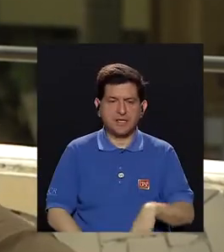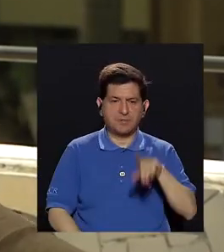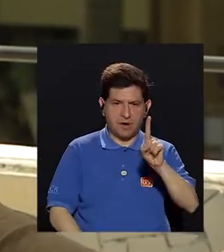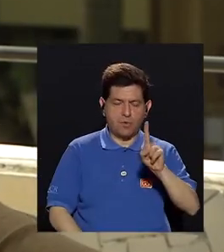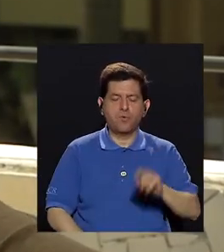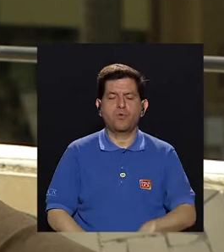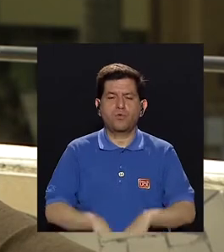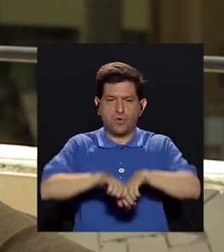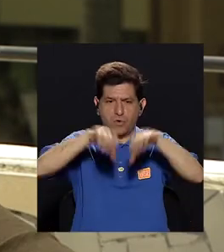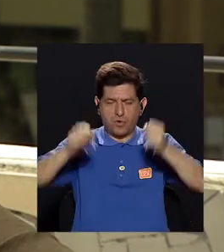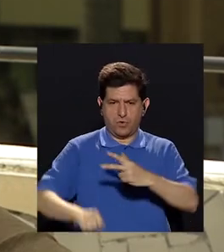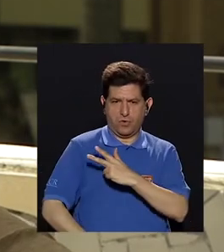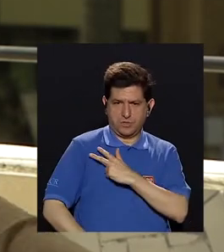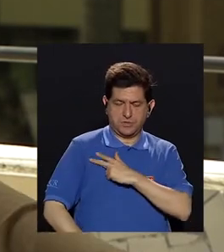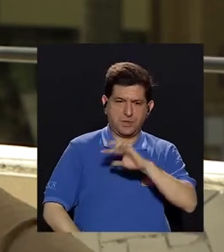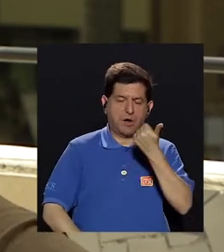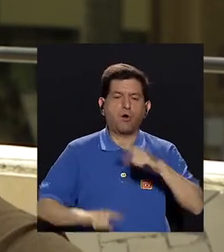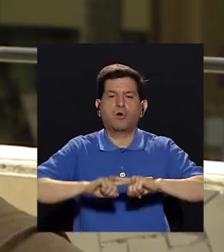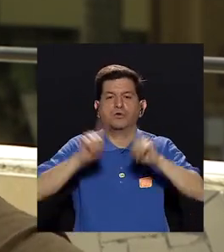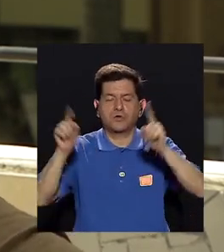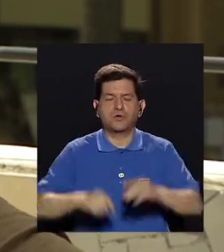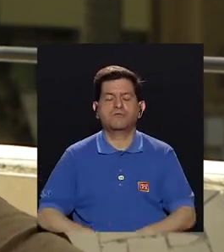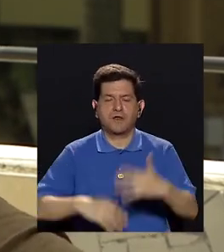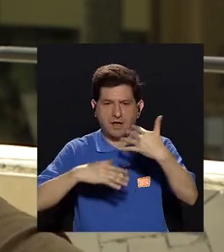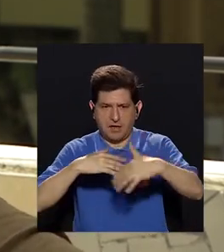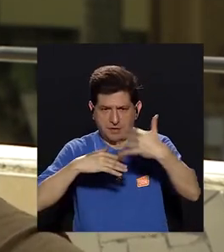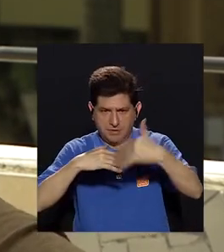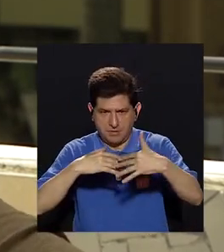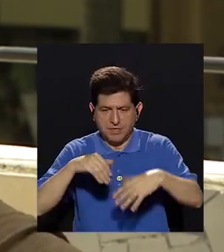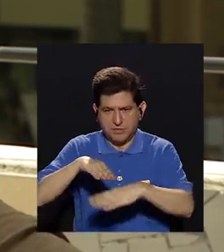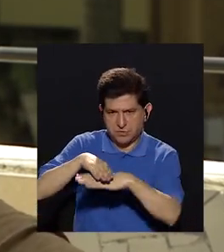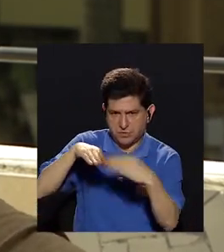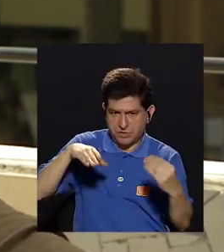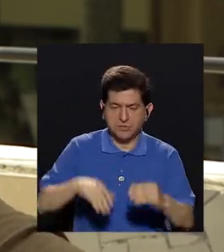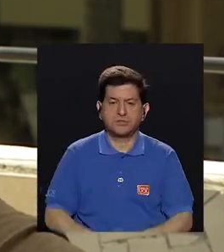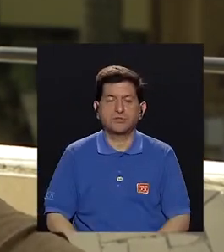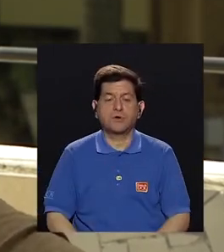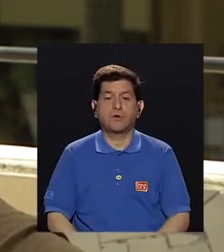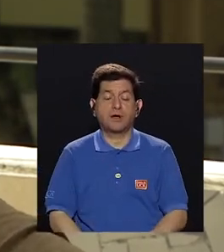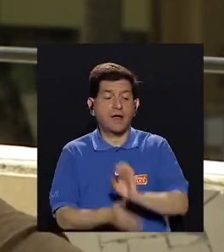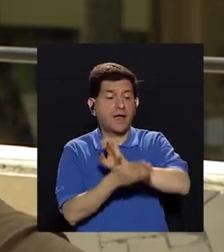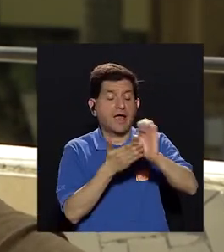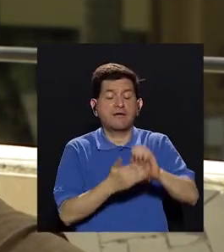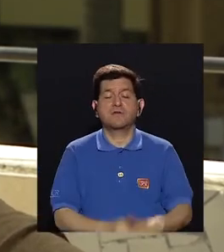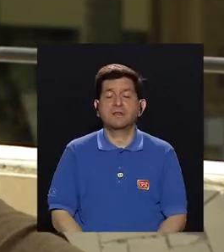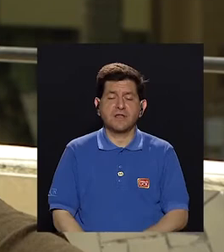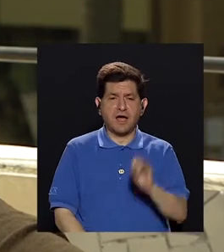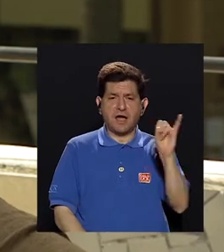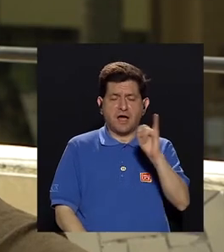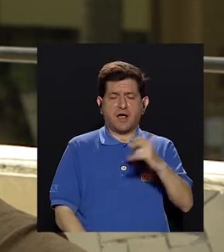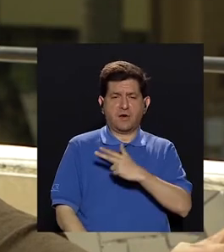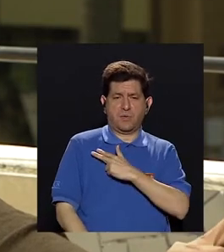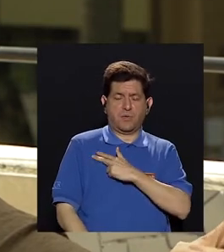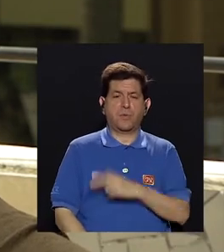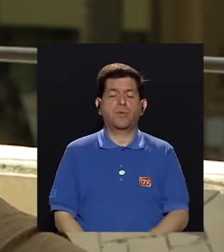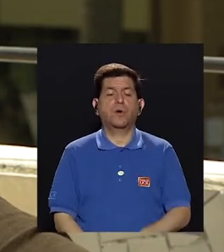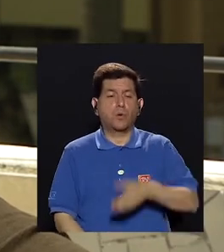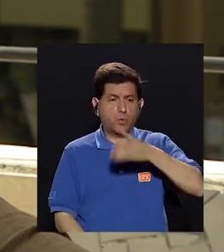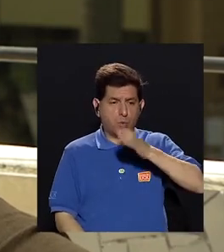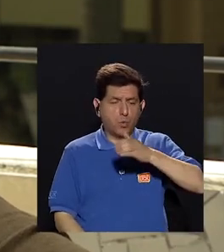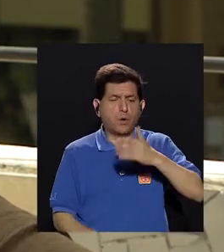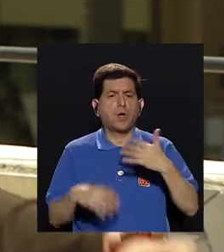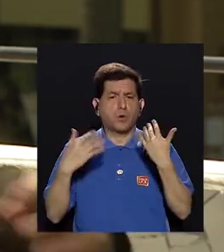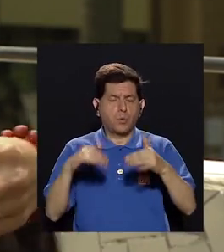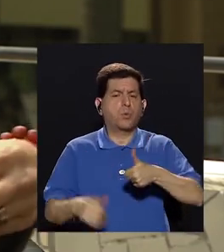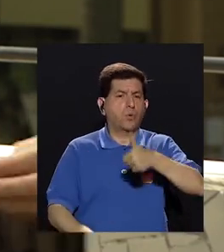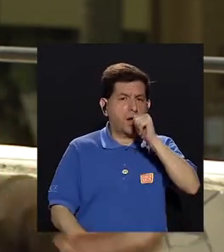de lo que son infecciones urinarias, tomar mucho líquido, tratar de usar ropa de punto, los calzones